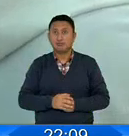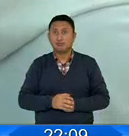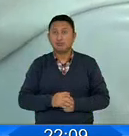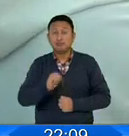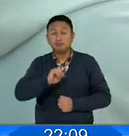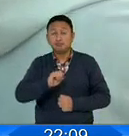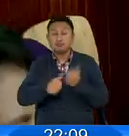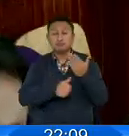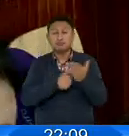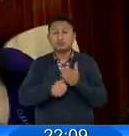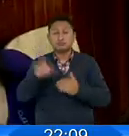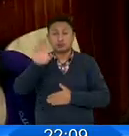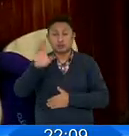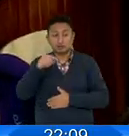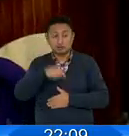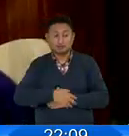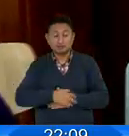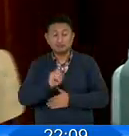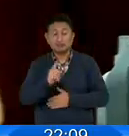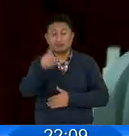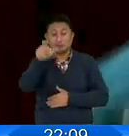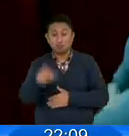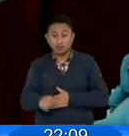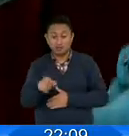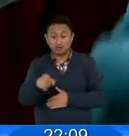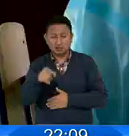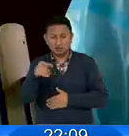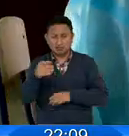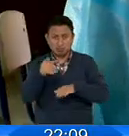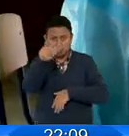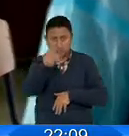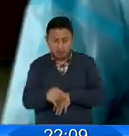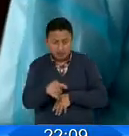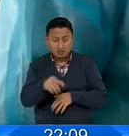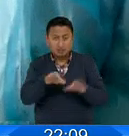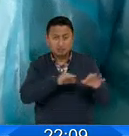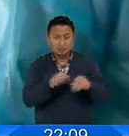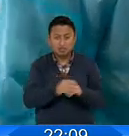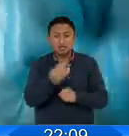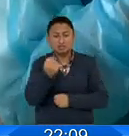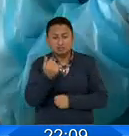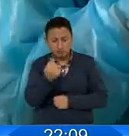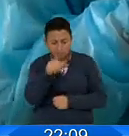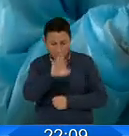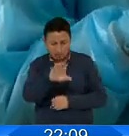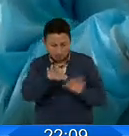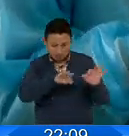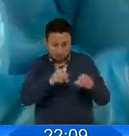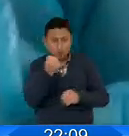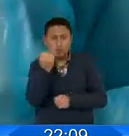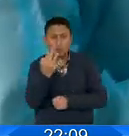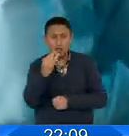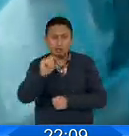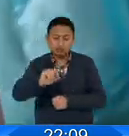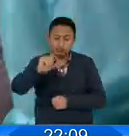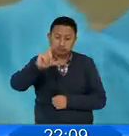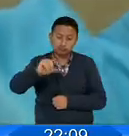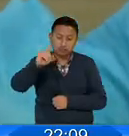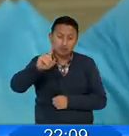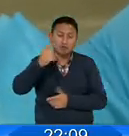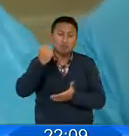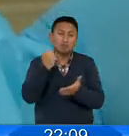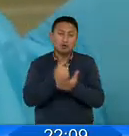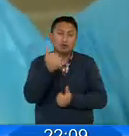cartera de salud es que cada vacunador tiene que explicar a la persona cuál es la cantidad que se le va a aplicar y qué tipo de vacuna para